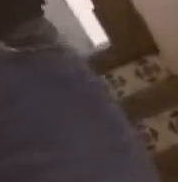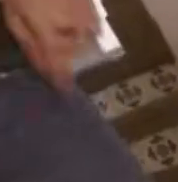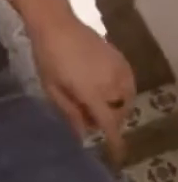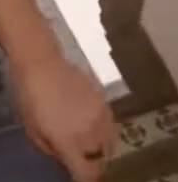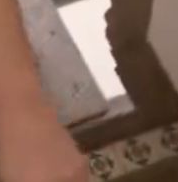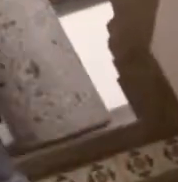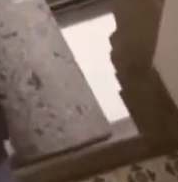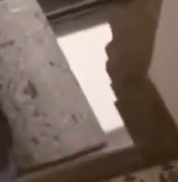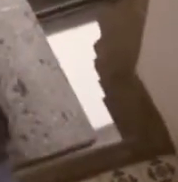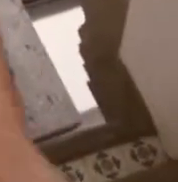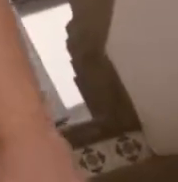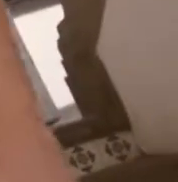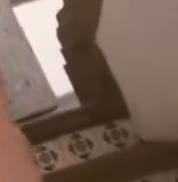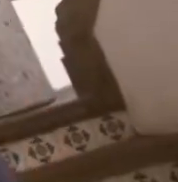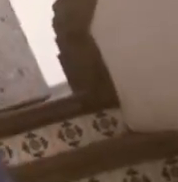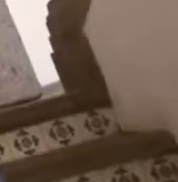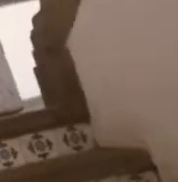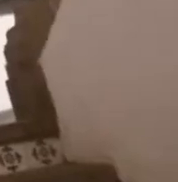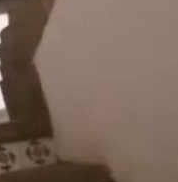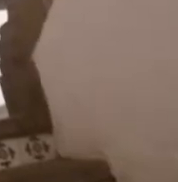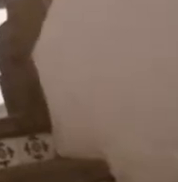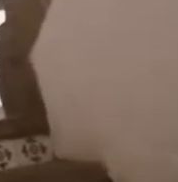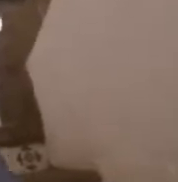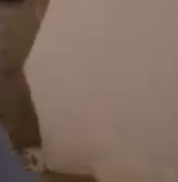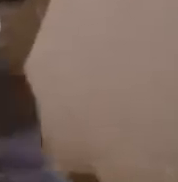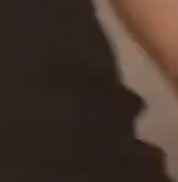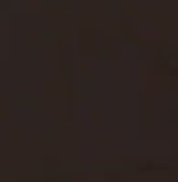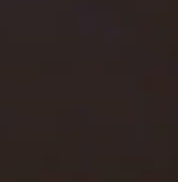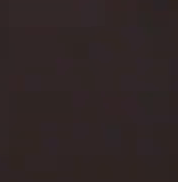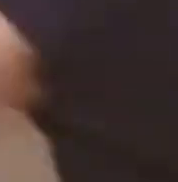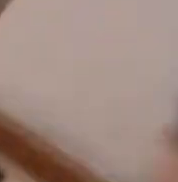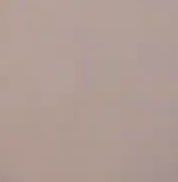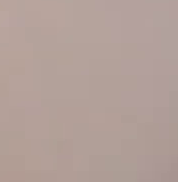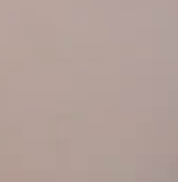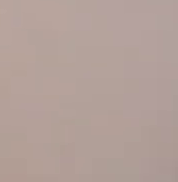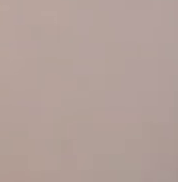Y recuerda que los mejores regalos vienen del corazón.